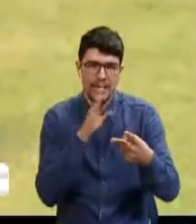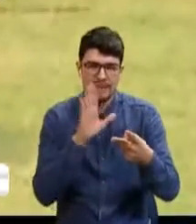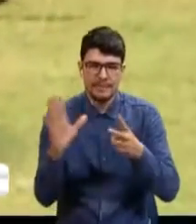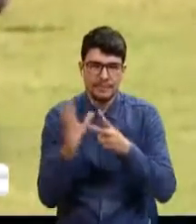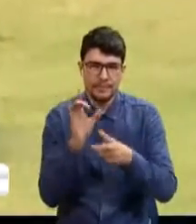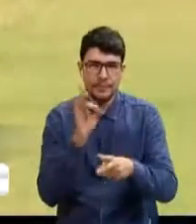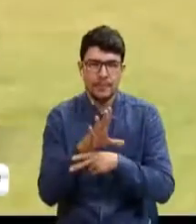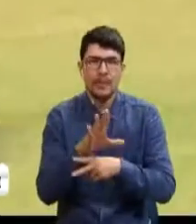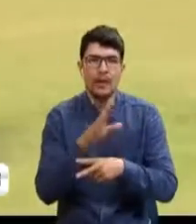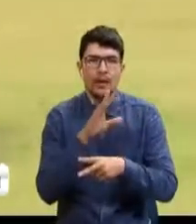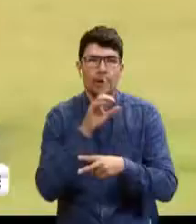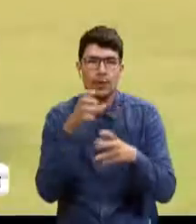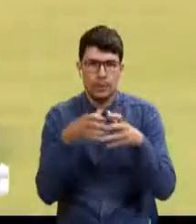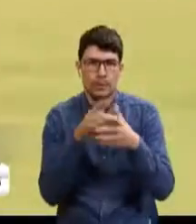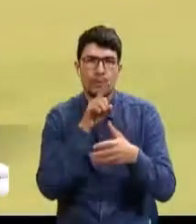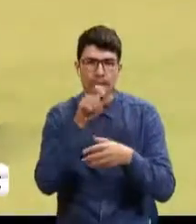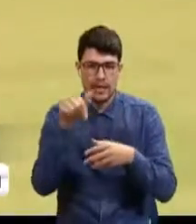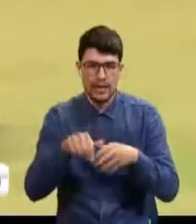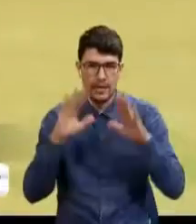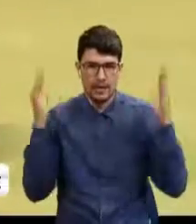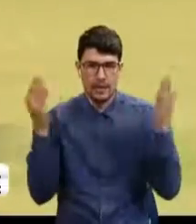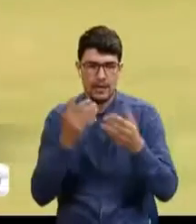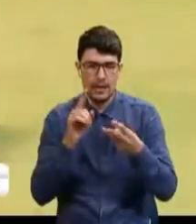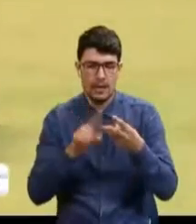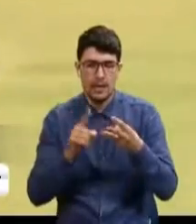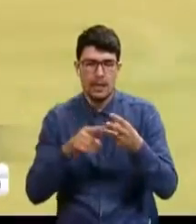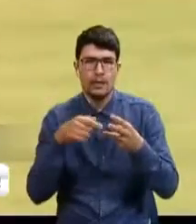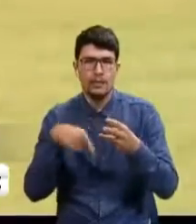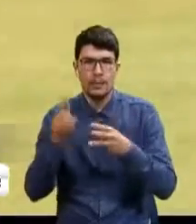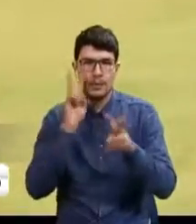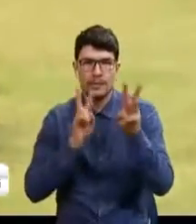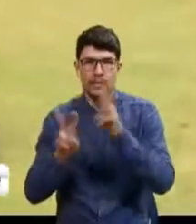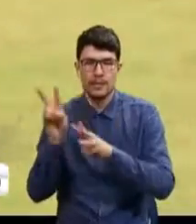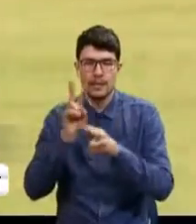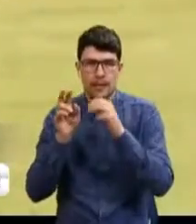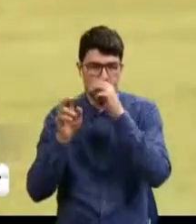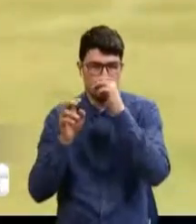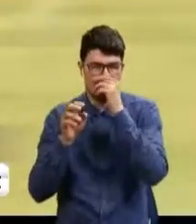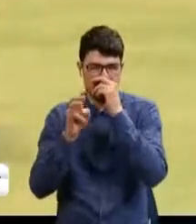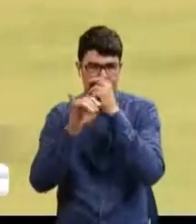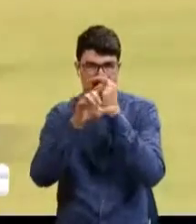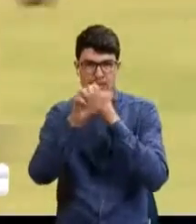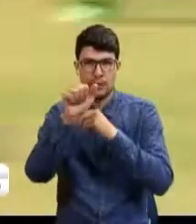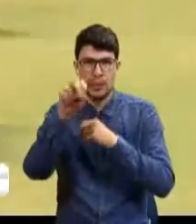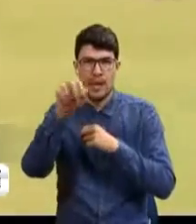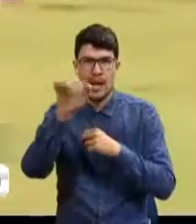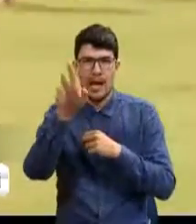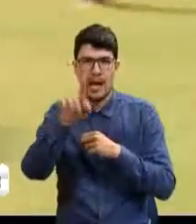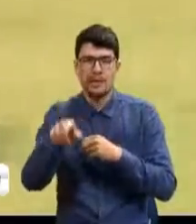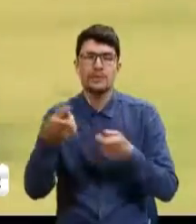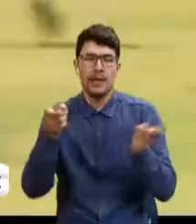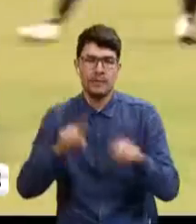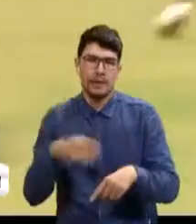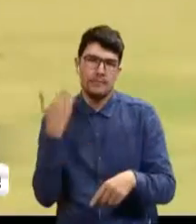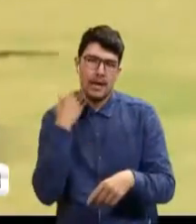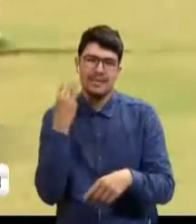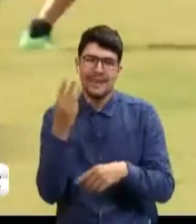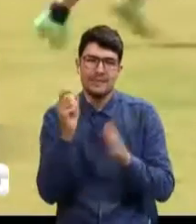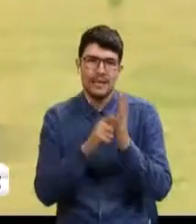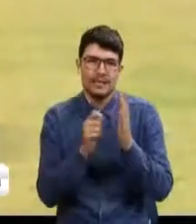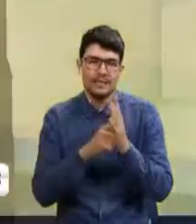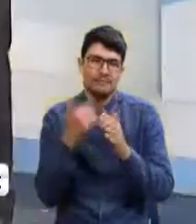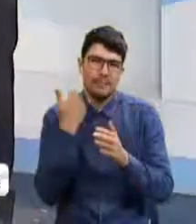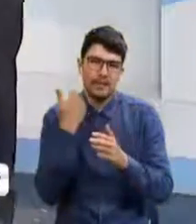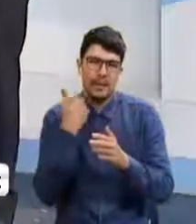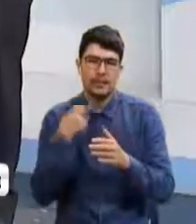atlético bucaramanga acá en el alfonso lópez y en su visita aún a millonarios en su último partido también perdió tres derrotas en